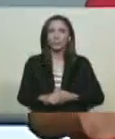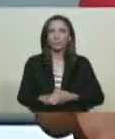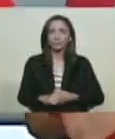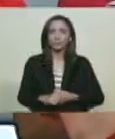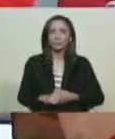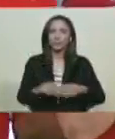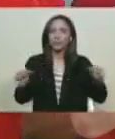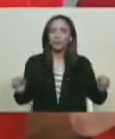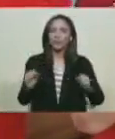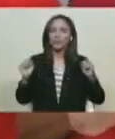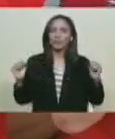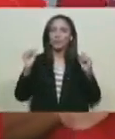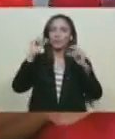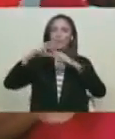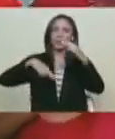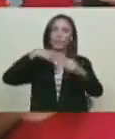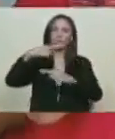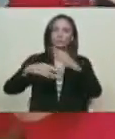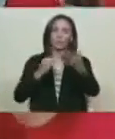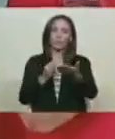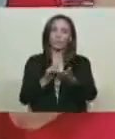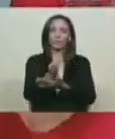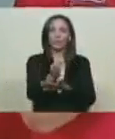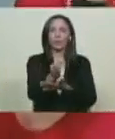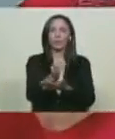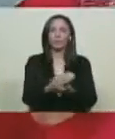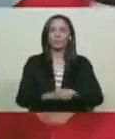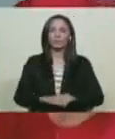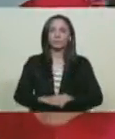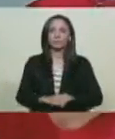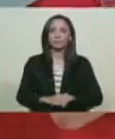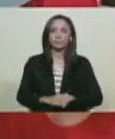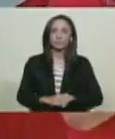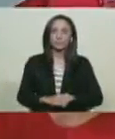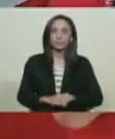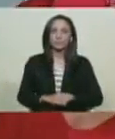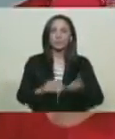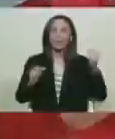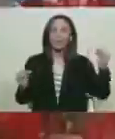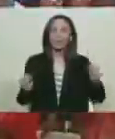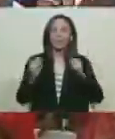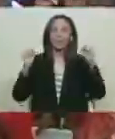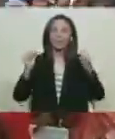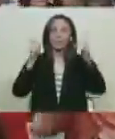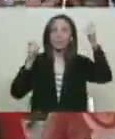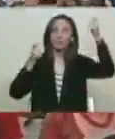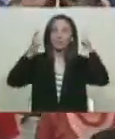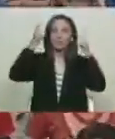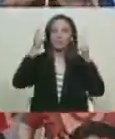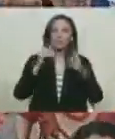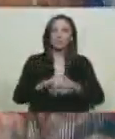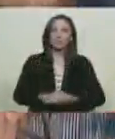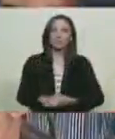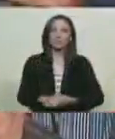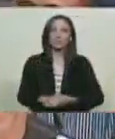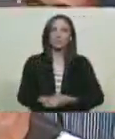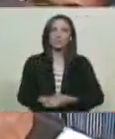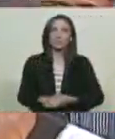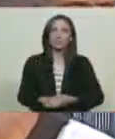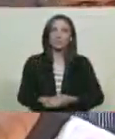viva la revolución por siempre! ¡Que viva el transporte! ¡Y que viva Hugo Rafael Chávez Frías!